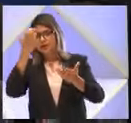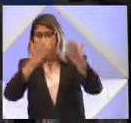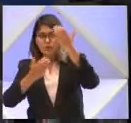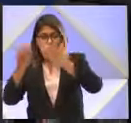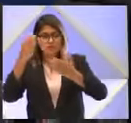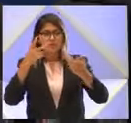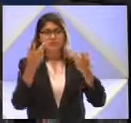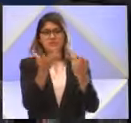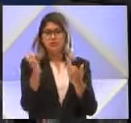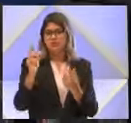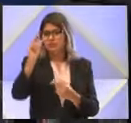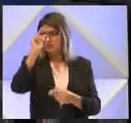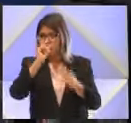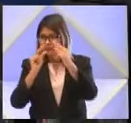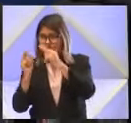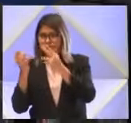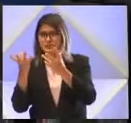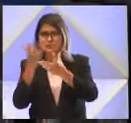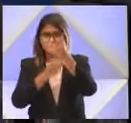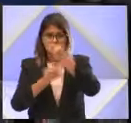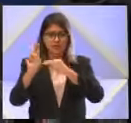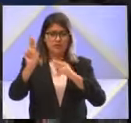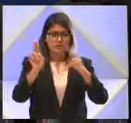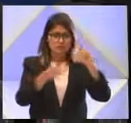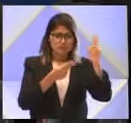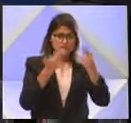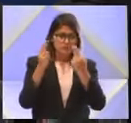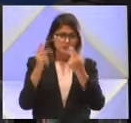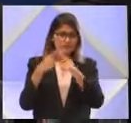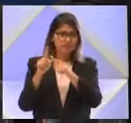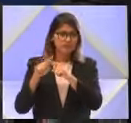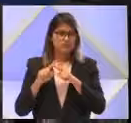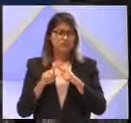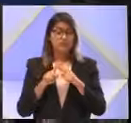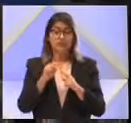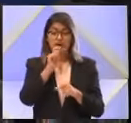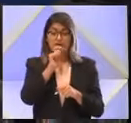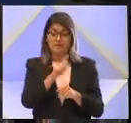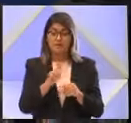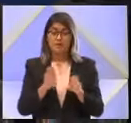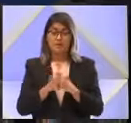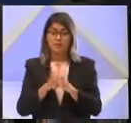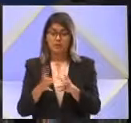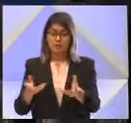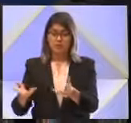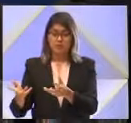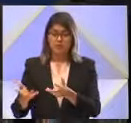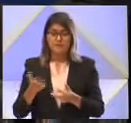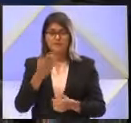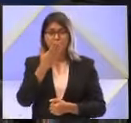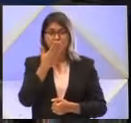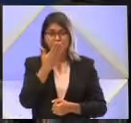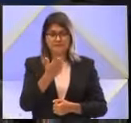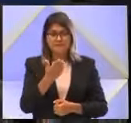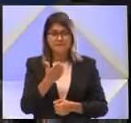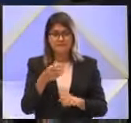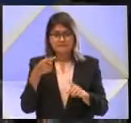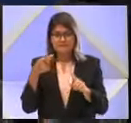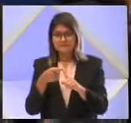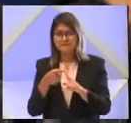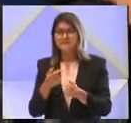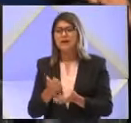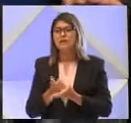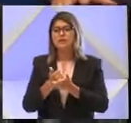los capitales de riesgo semilla y por supuesto la productividad para darnos indicadores dar